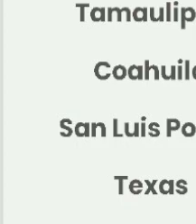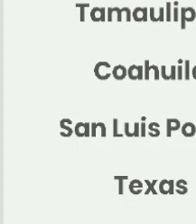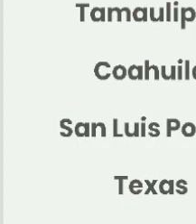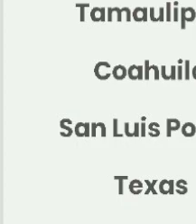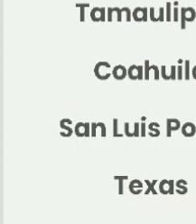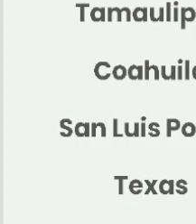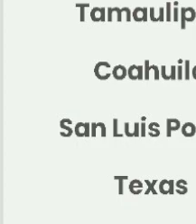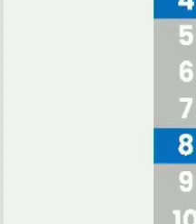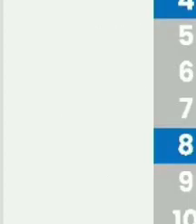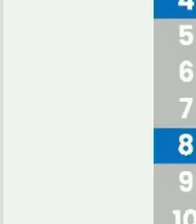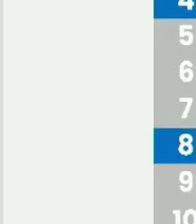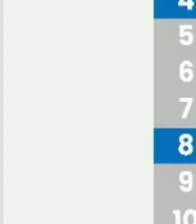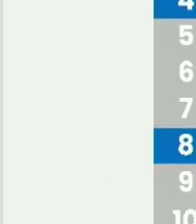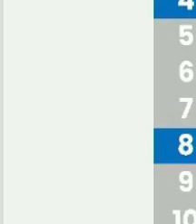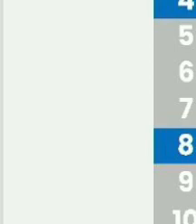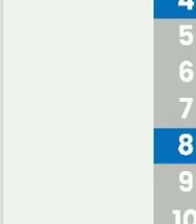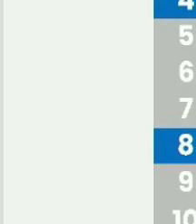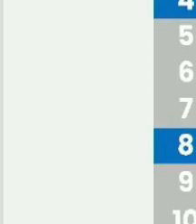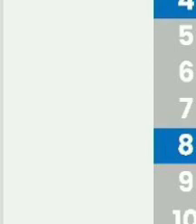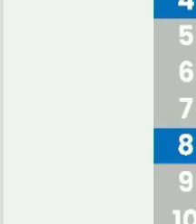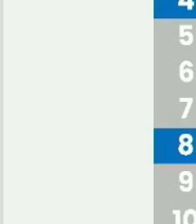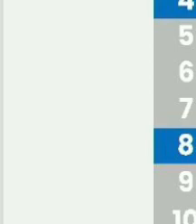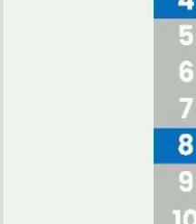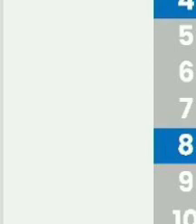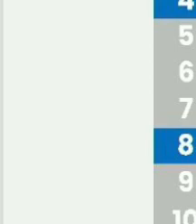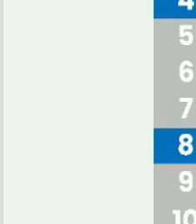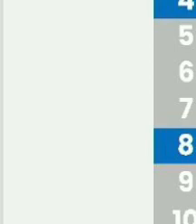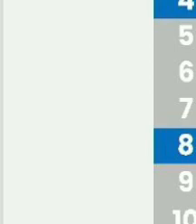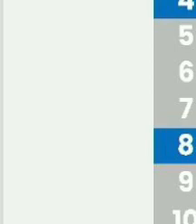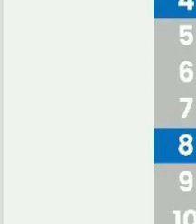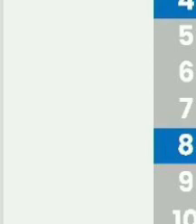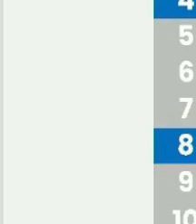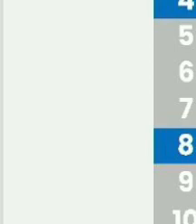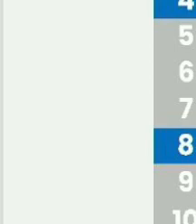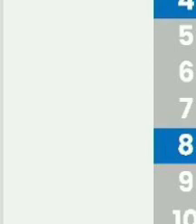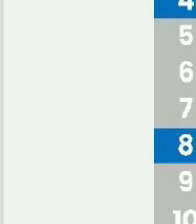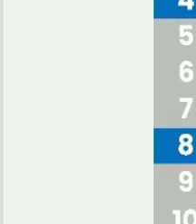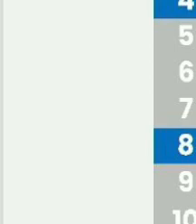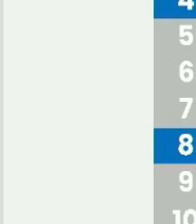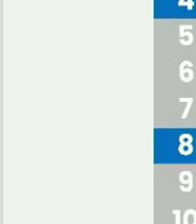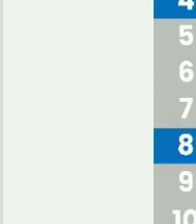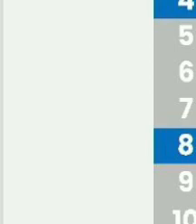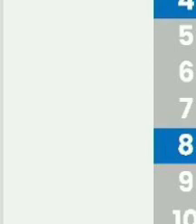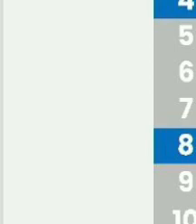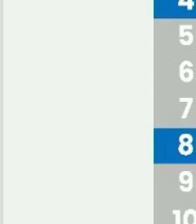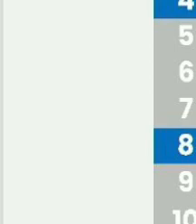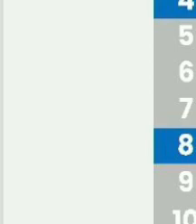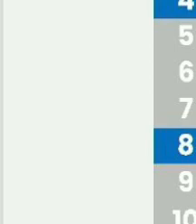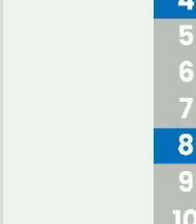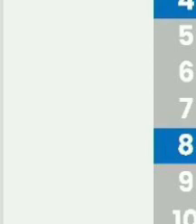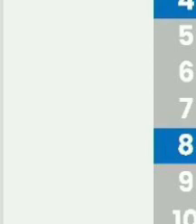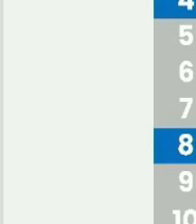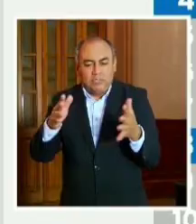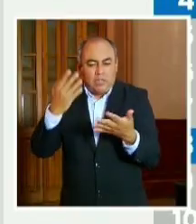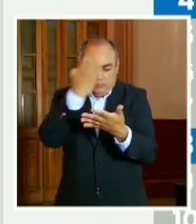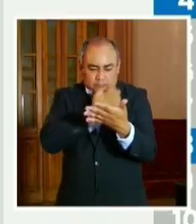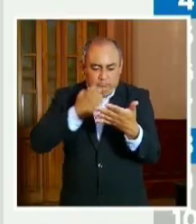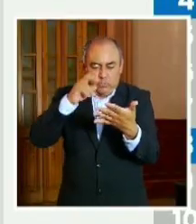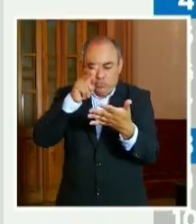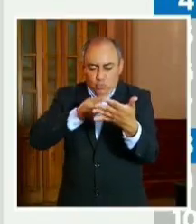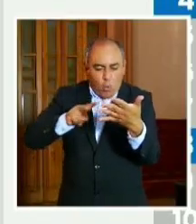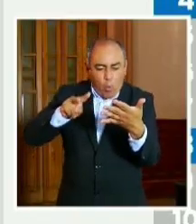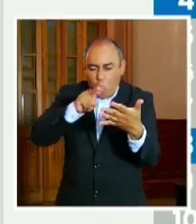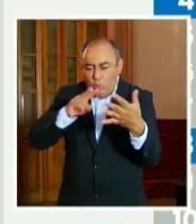este indicador cambia a verde, de tal manera que en el análisis completo del